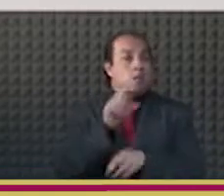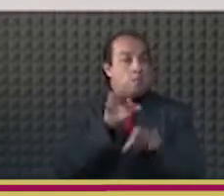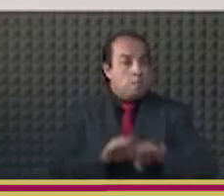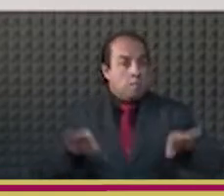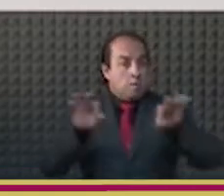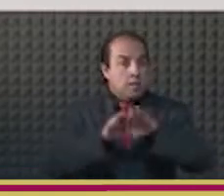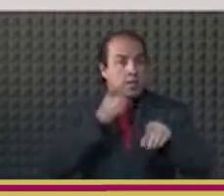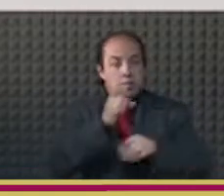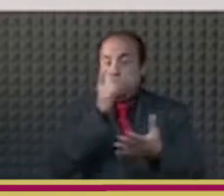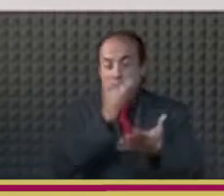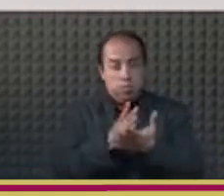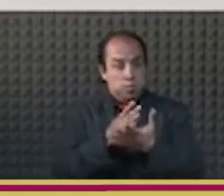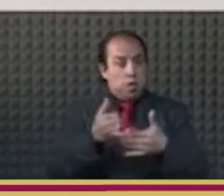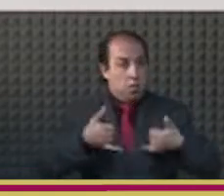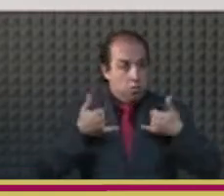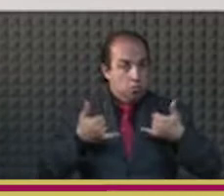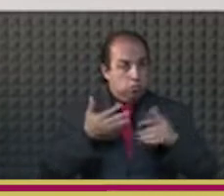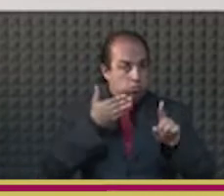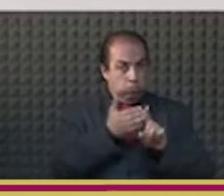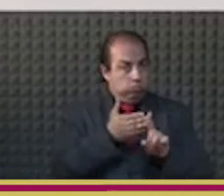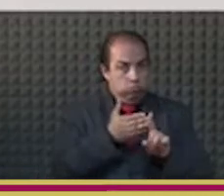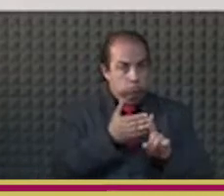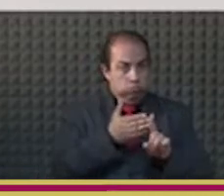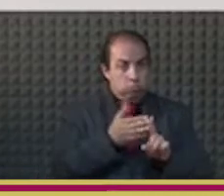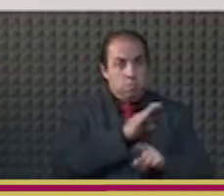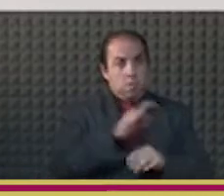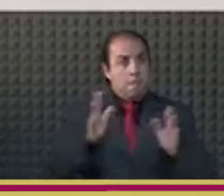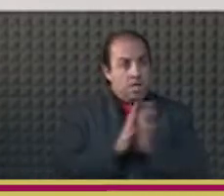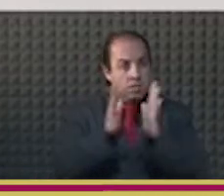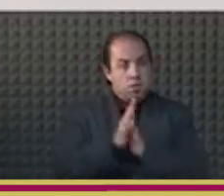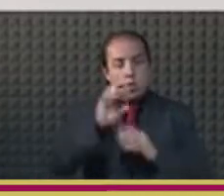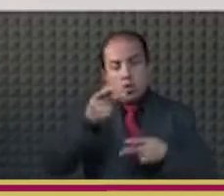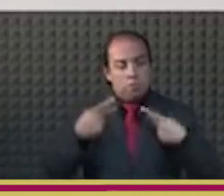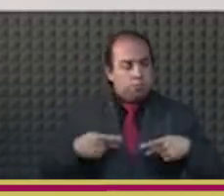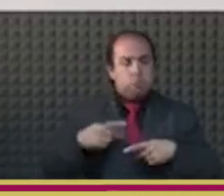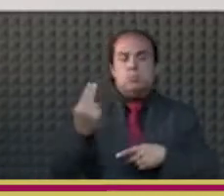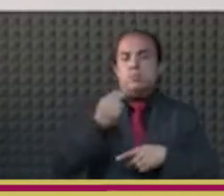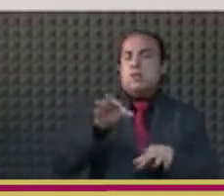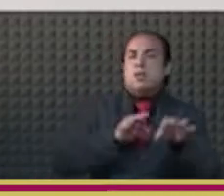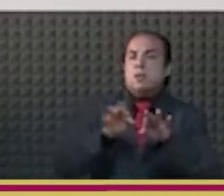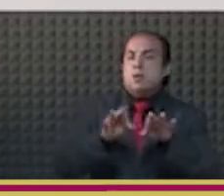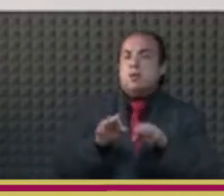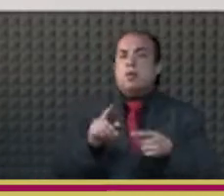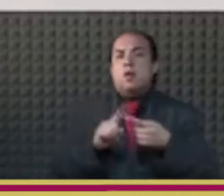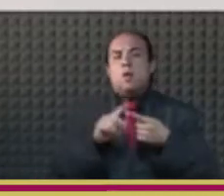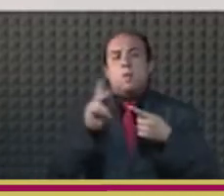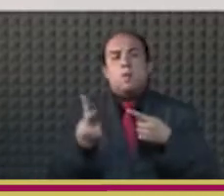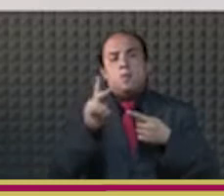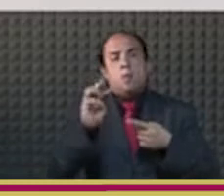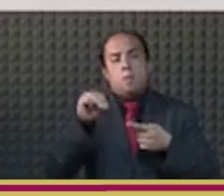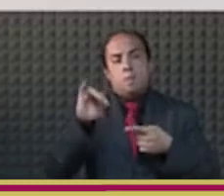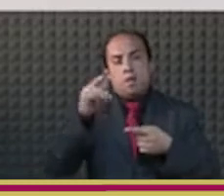es exclusivo solamente para jóvenes. Puede participar cualquier persona que busca trabajo, sea también población